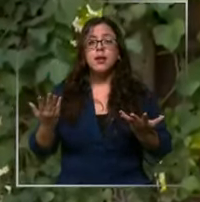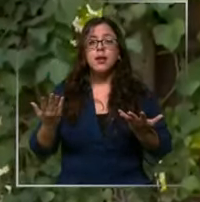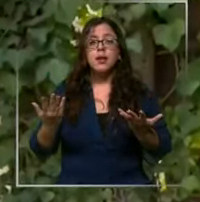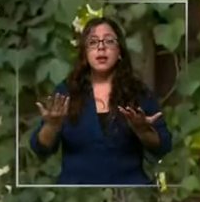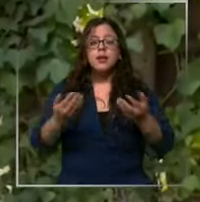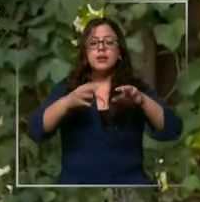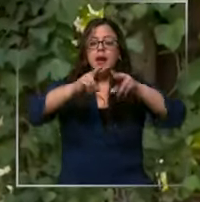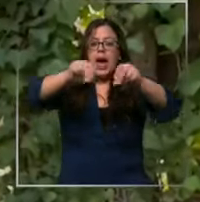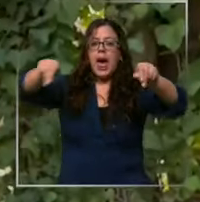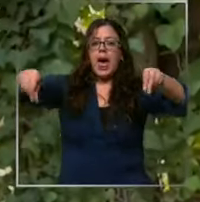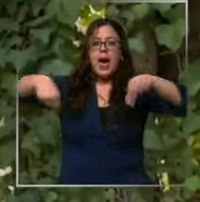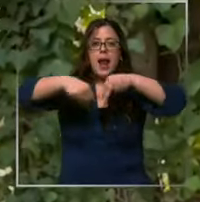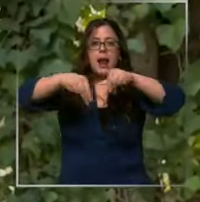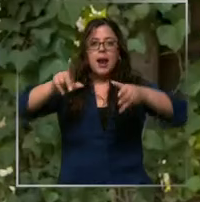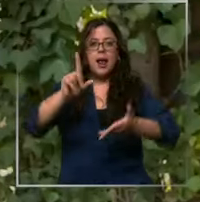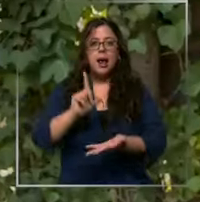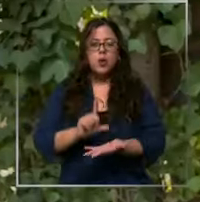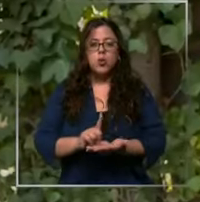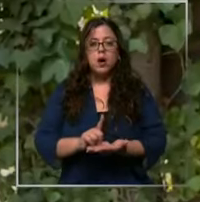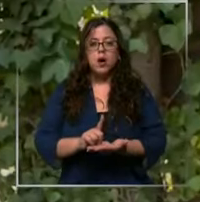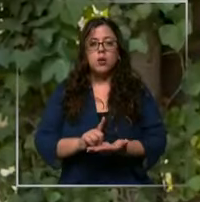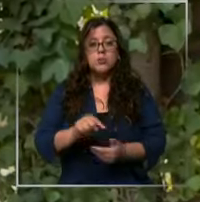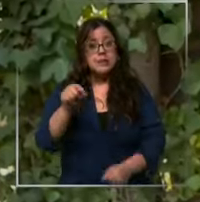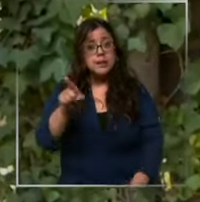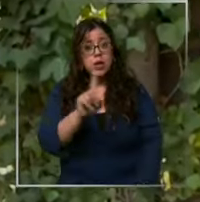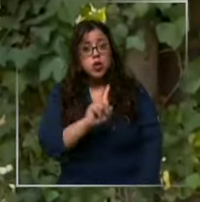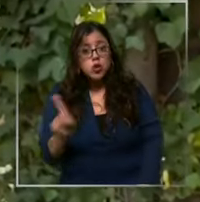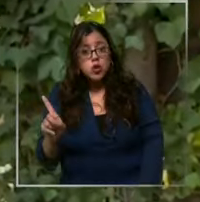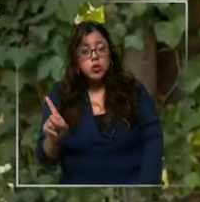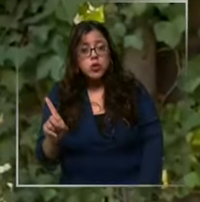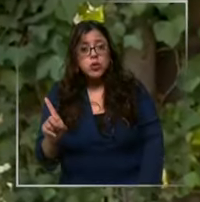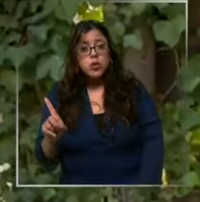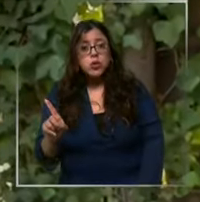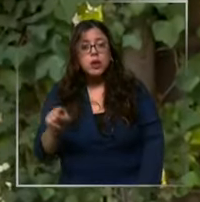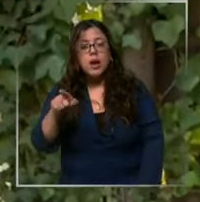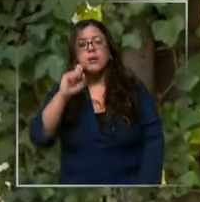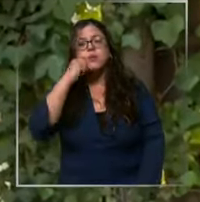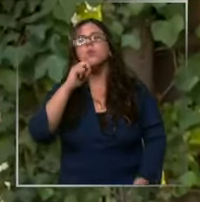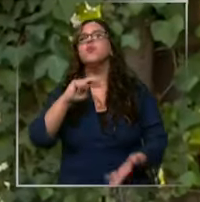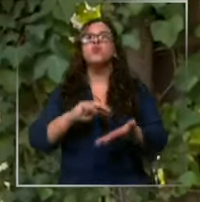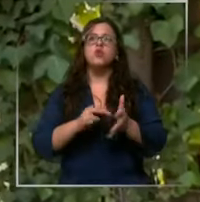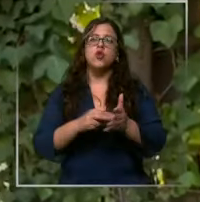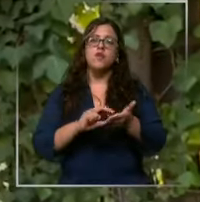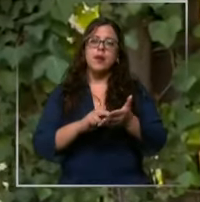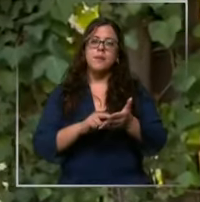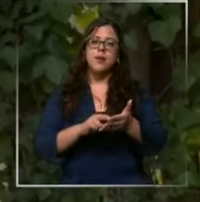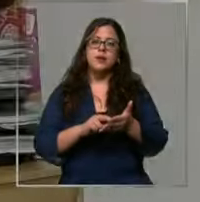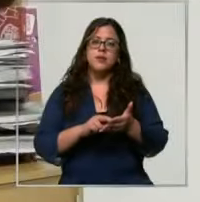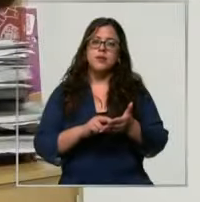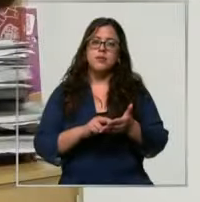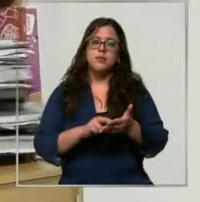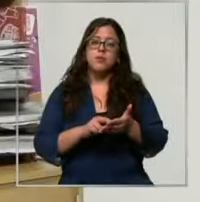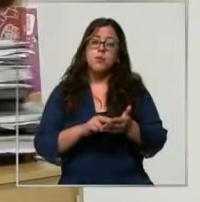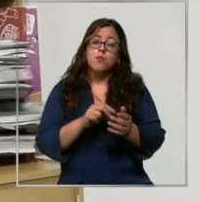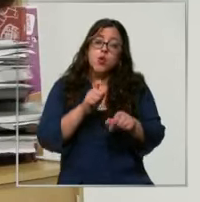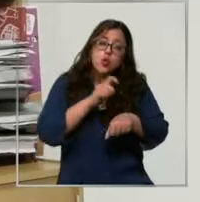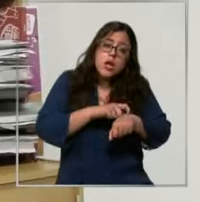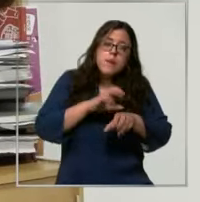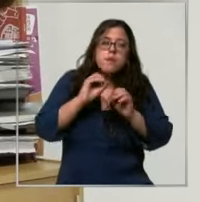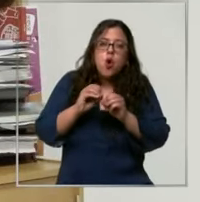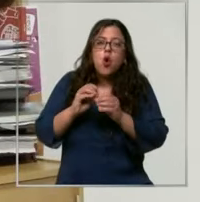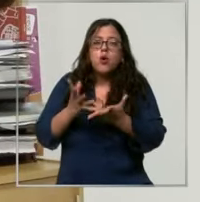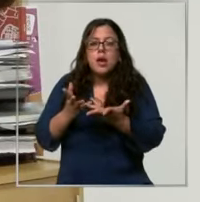planicie arenosa de ese lugar. Si no, estamos ocasionando problemas, ya sea temporales o permanentes. Oficiamos a los